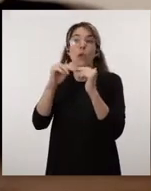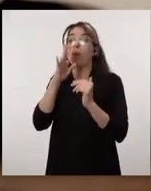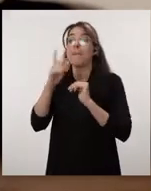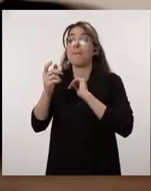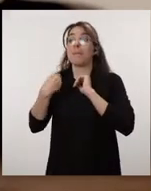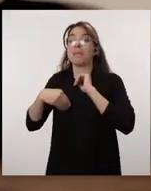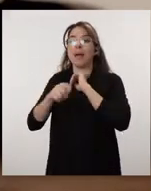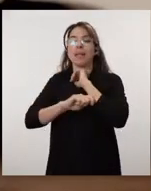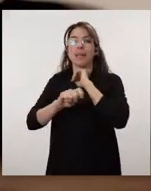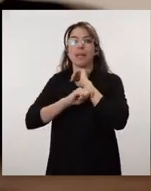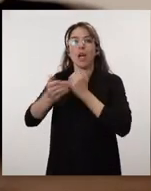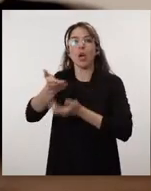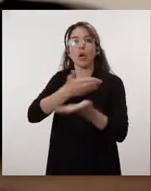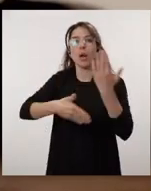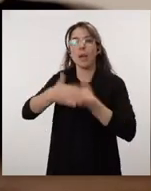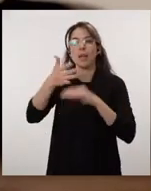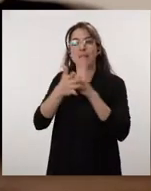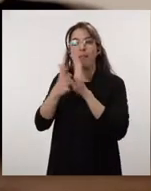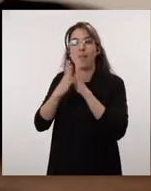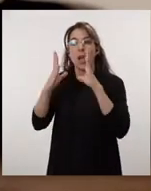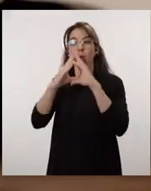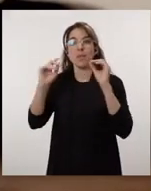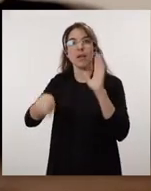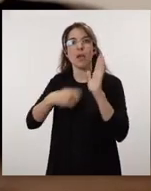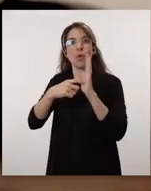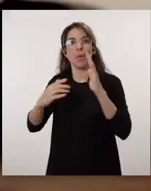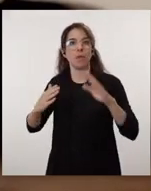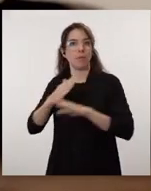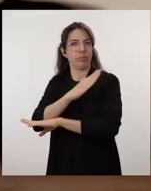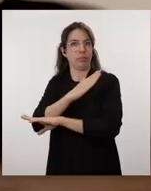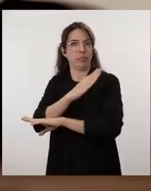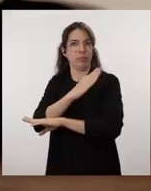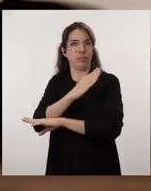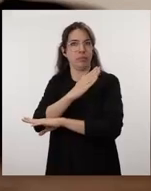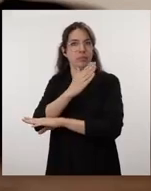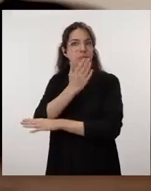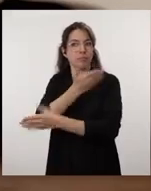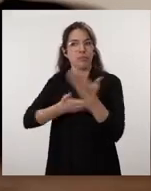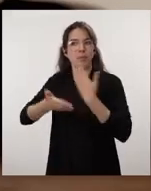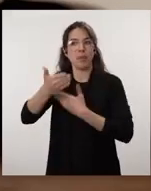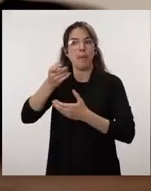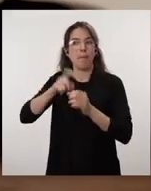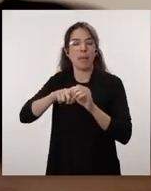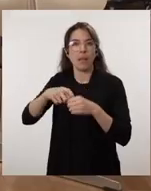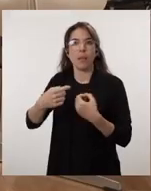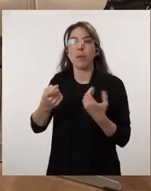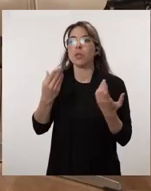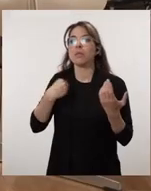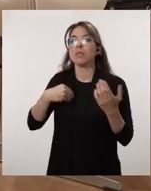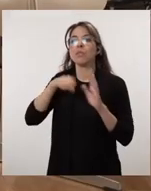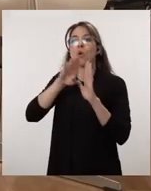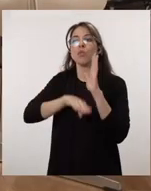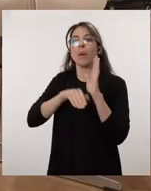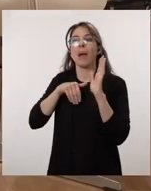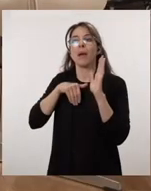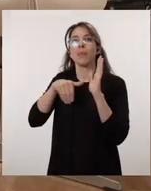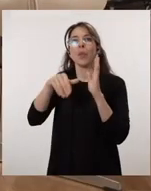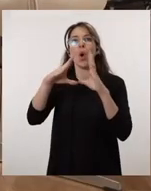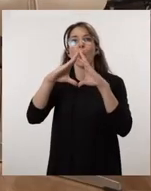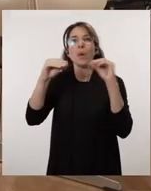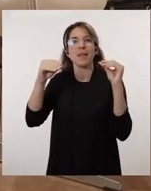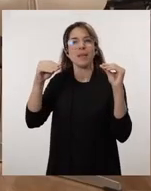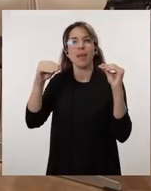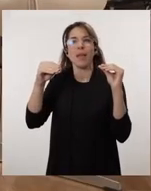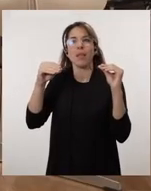toda la universidad cómo puede ayudar este programa como te decía para esa universidad del futuro bueno como nos va a ayudar